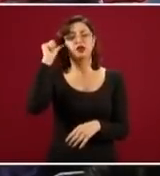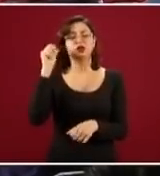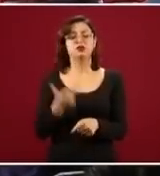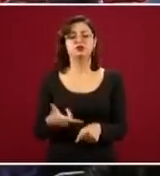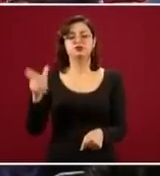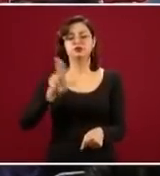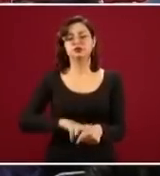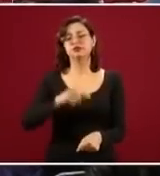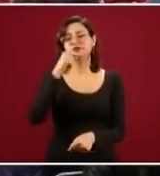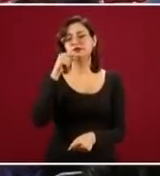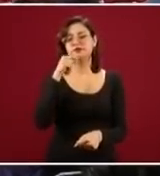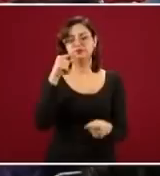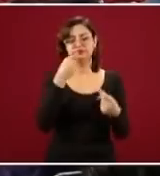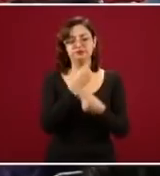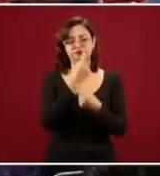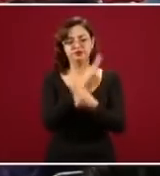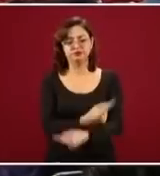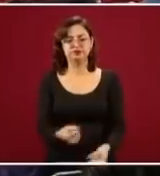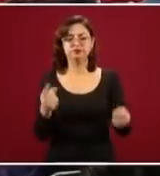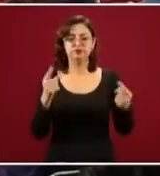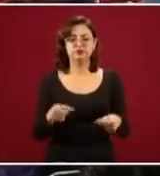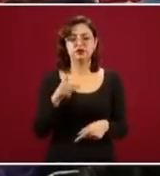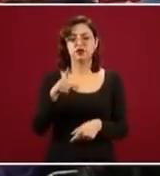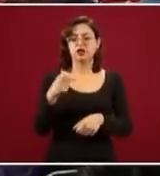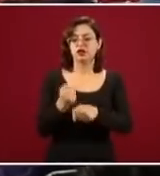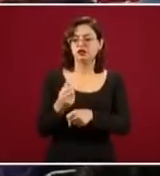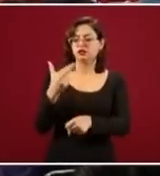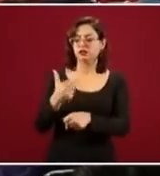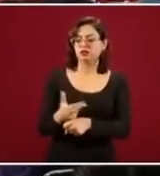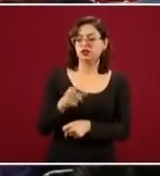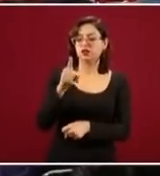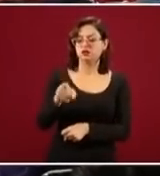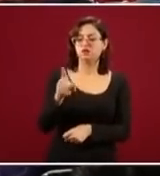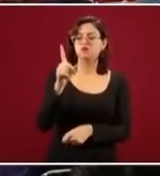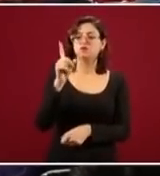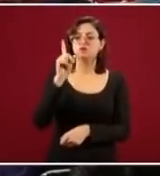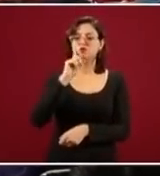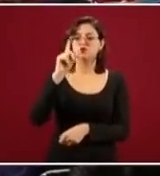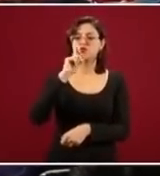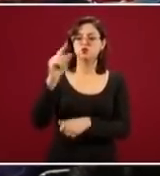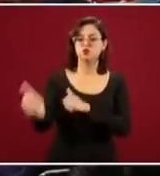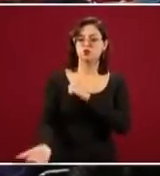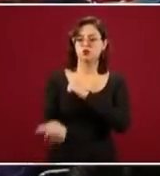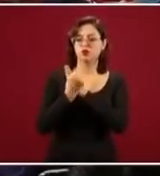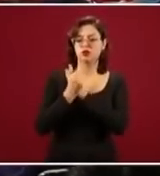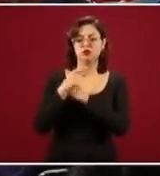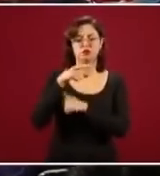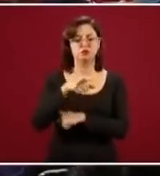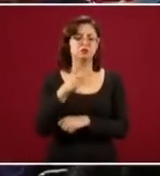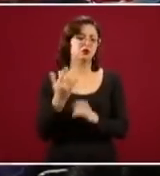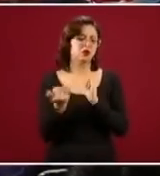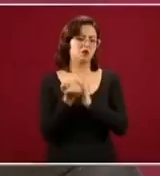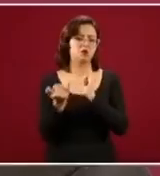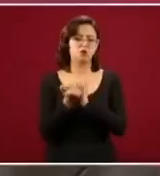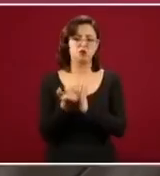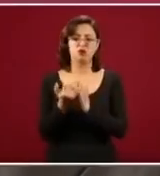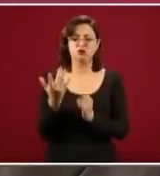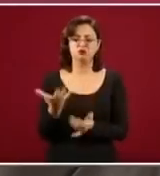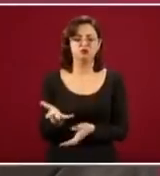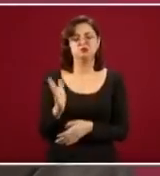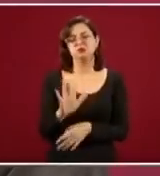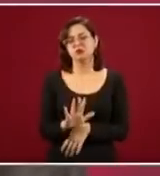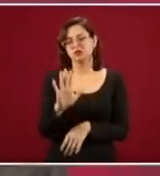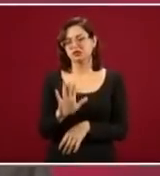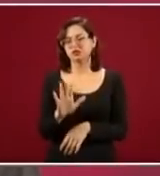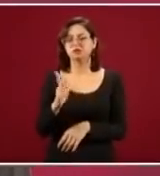Infantil de México, abordó al secretario y a la comitiva una paciente que tenía una situación semejante. La hija, bueno, la